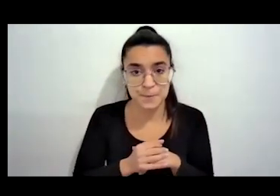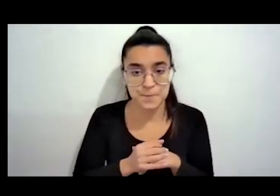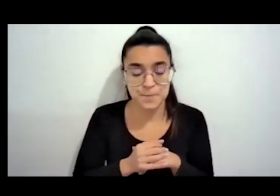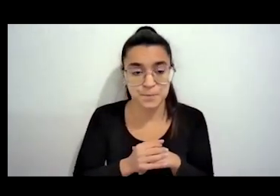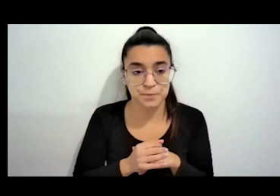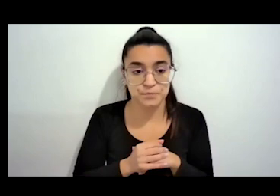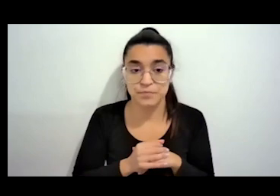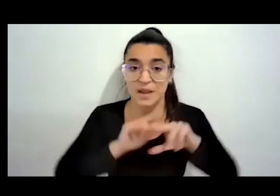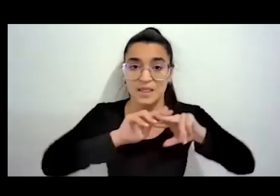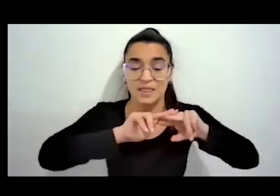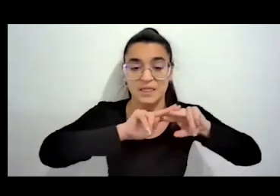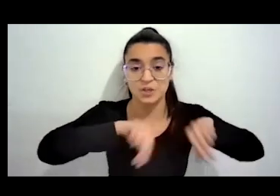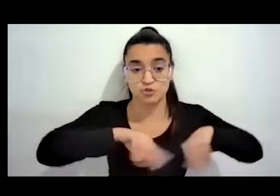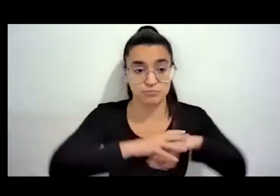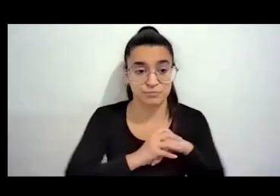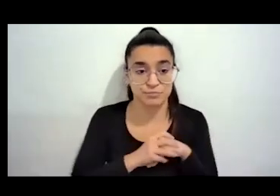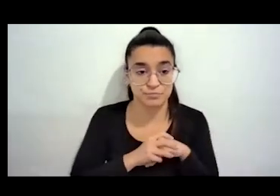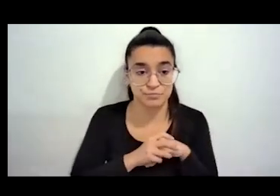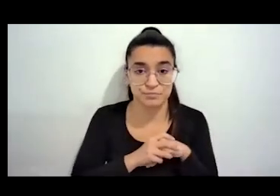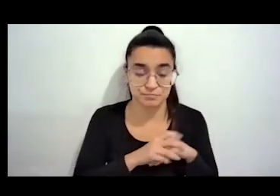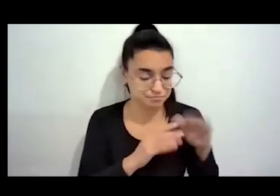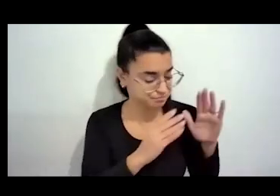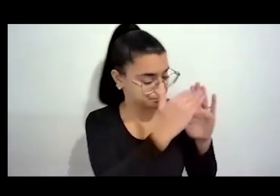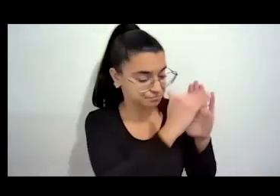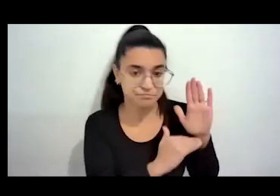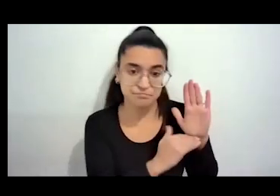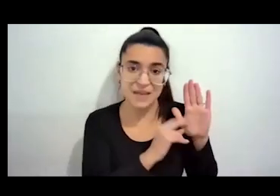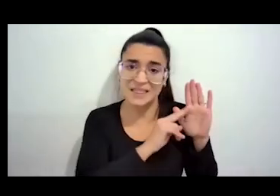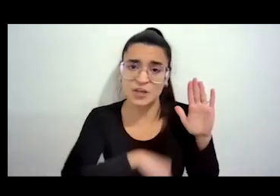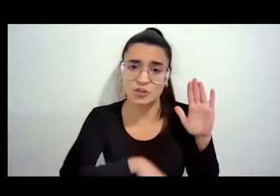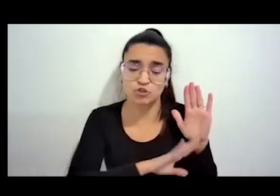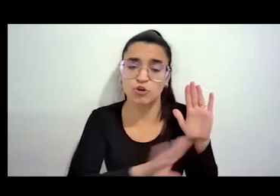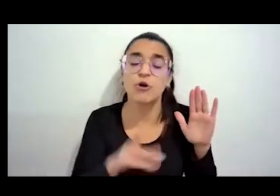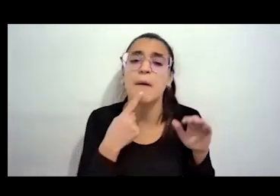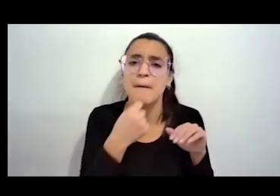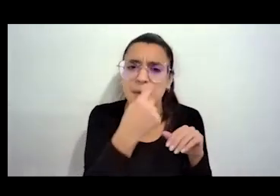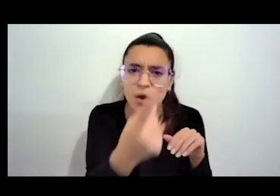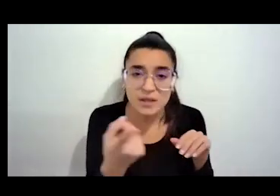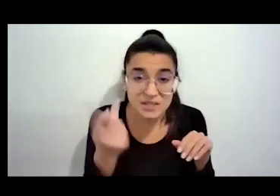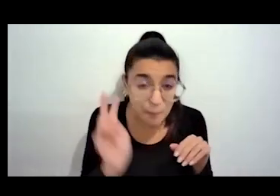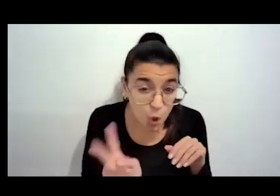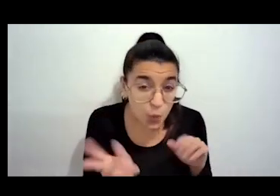Tachó. Ahora, la pregunta a continuación es, ¿está prohibido?